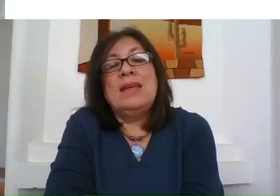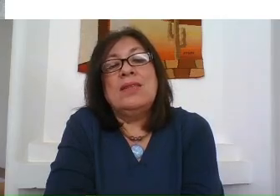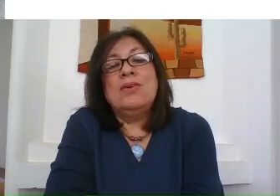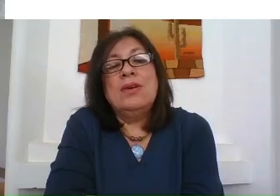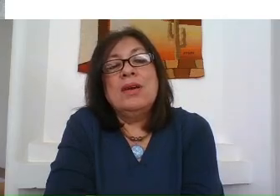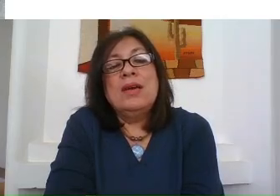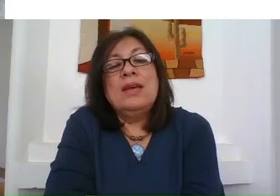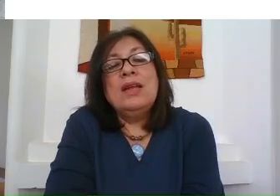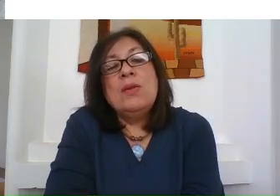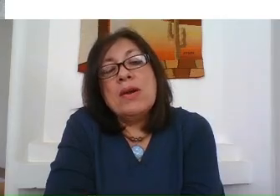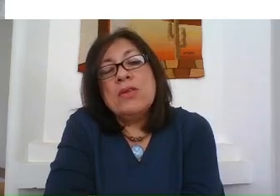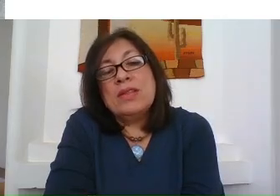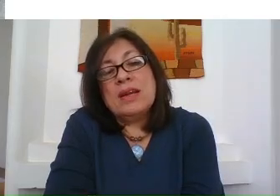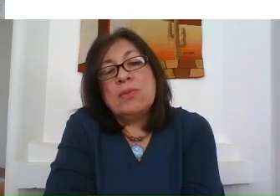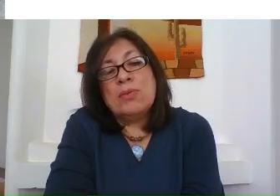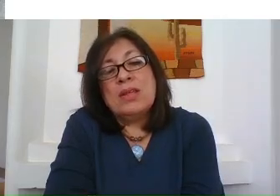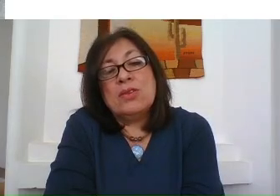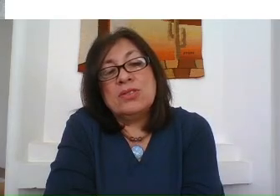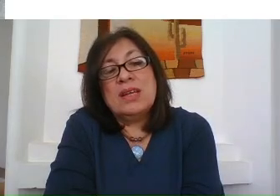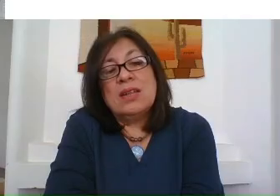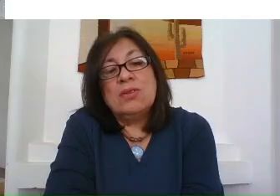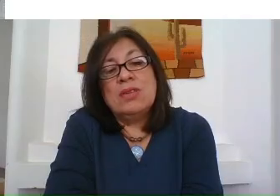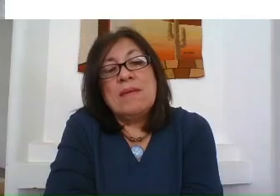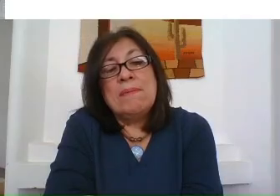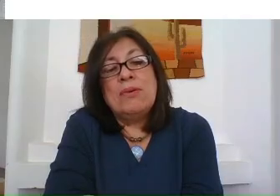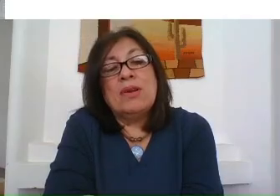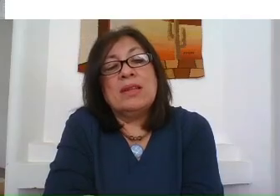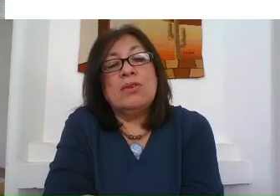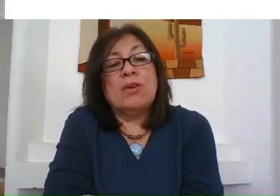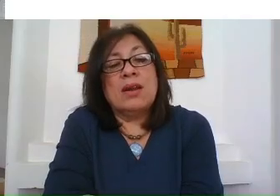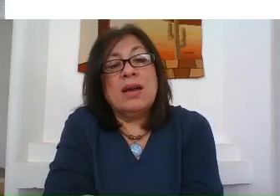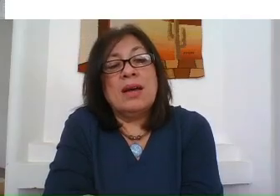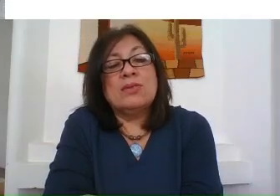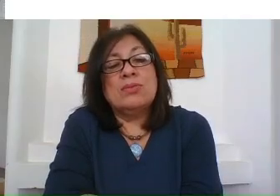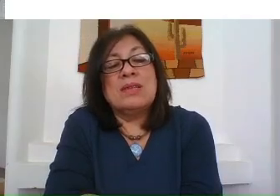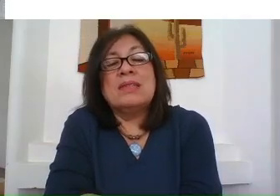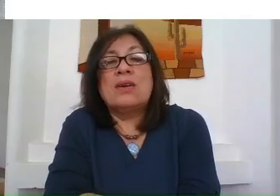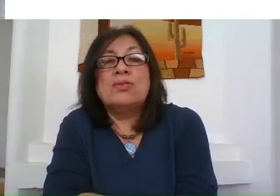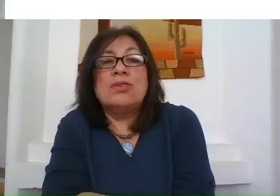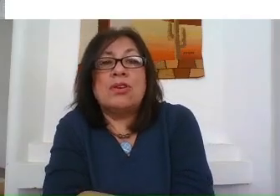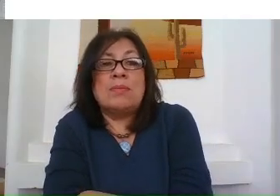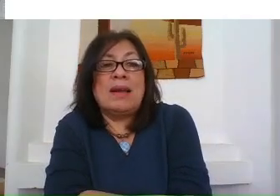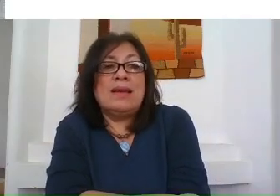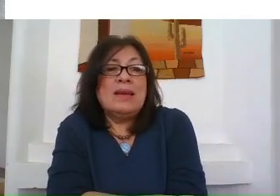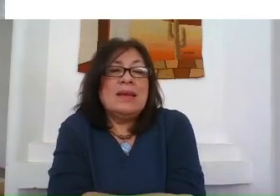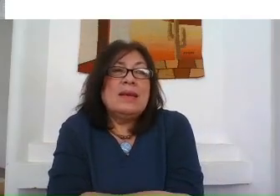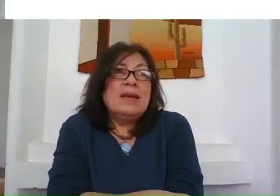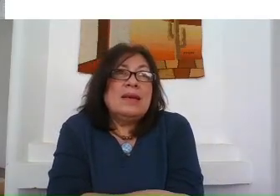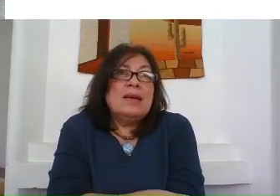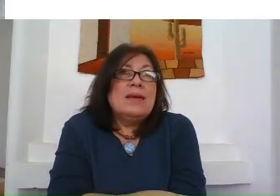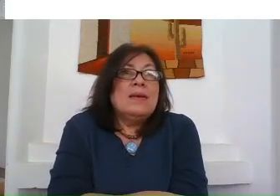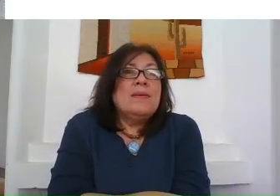había adquirido y luego de transcurrido cierto tiempo retorna a su desarrollo normal.